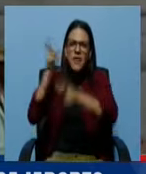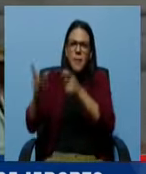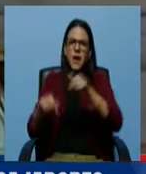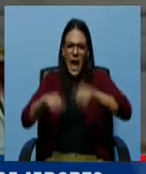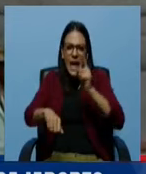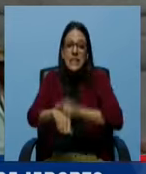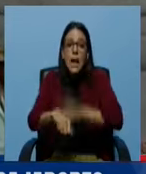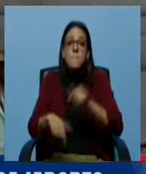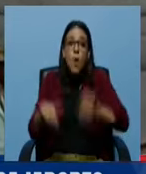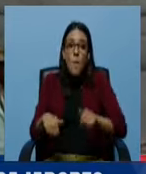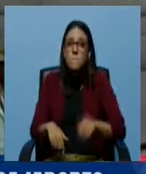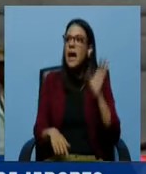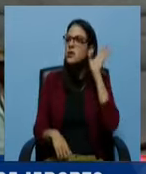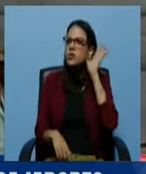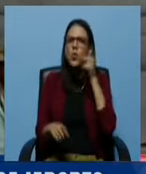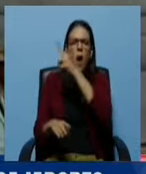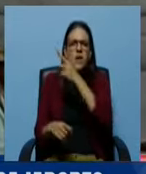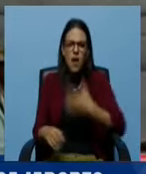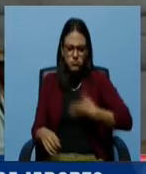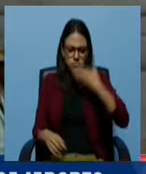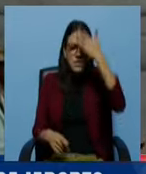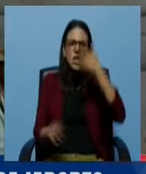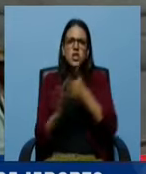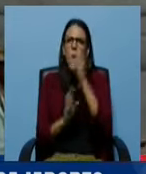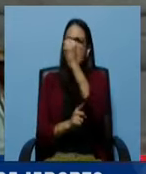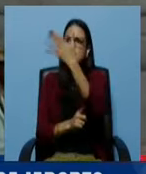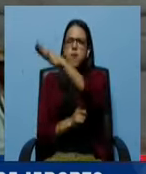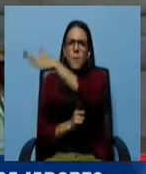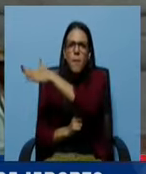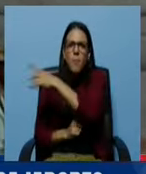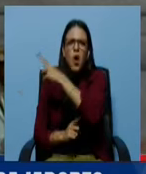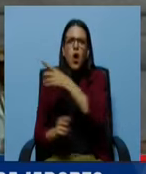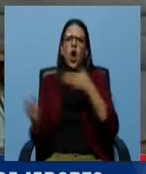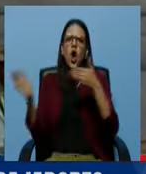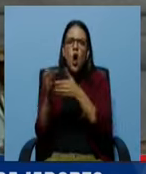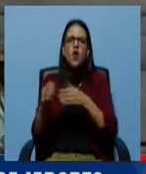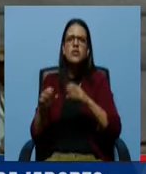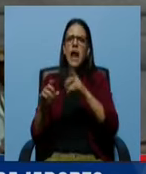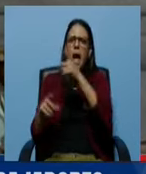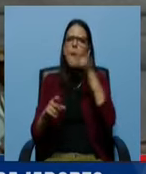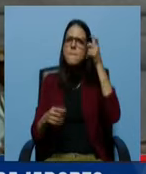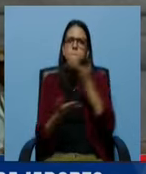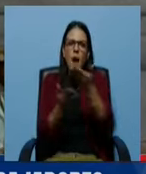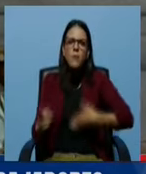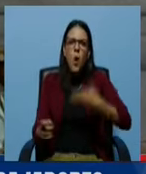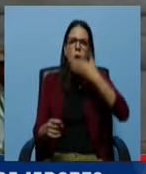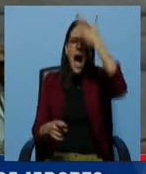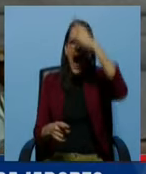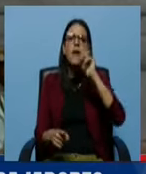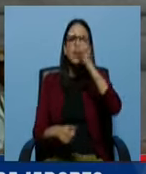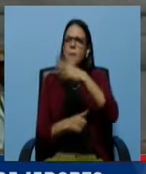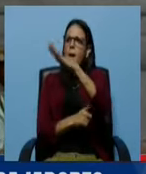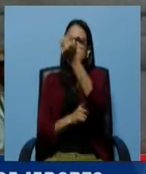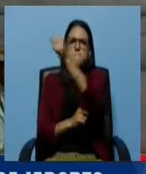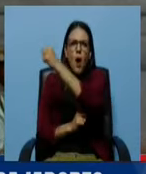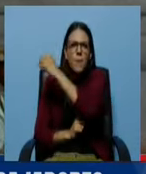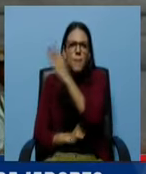hora, en este momento en el Líbano, el genocidio ahora contra el pueblo árabe del Líbano,